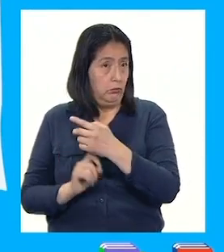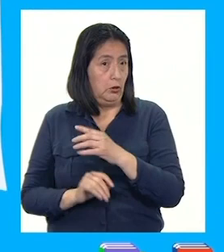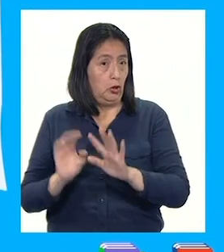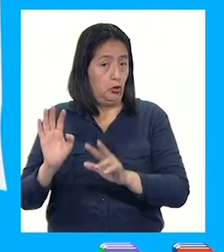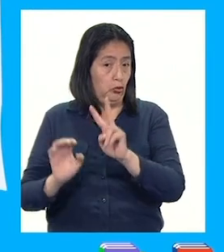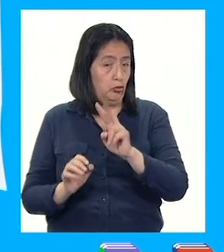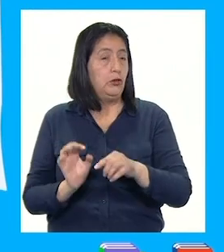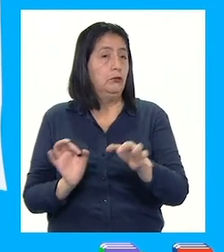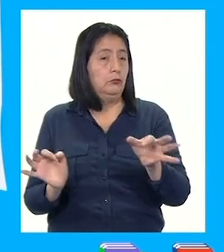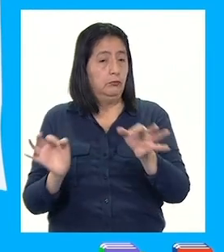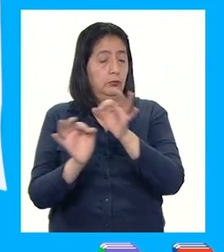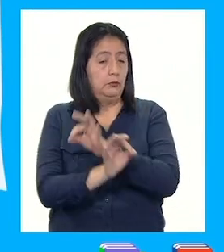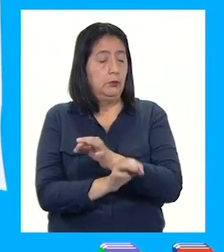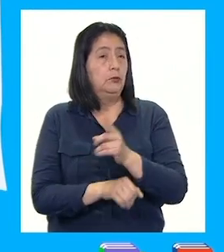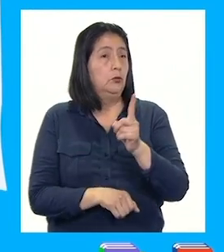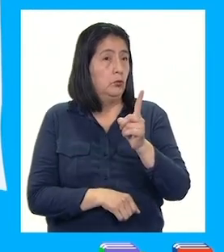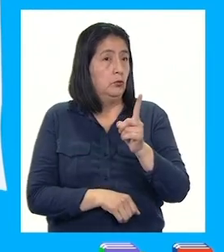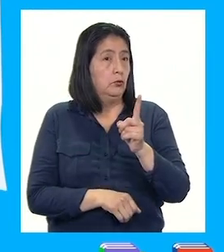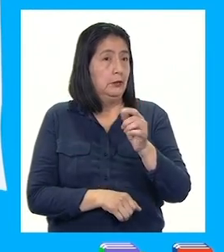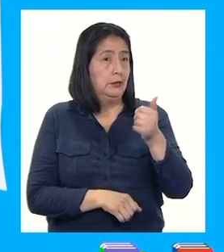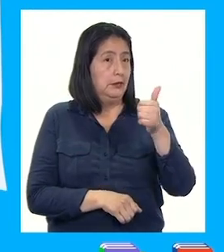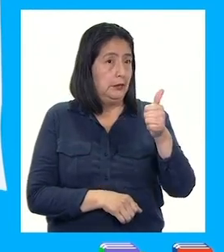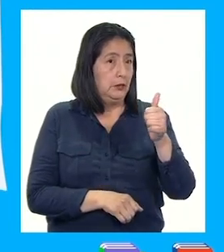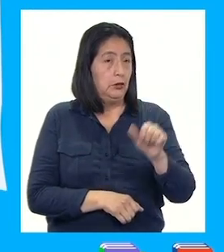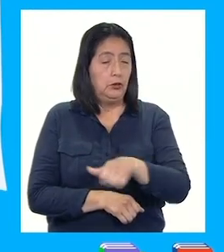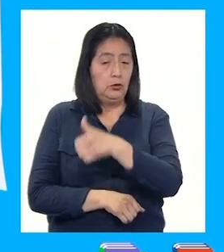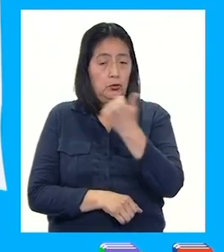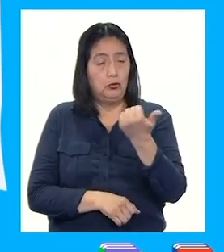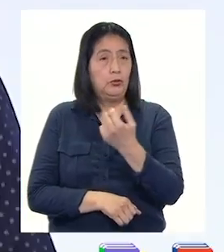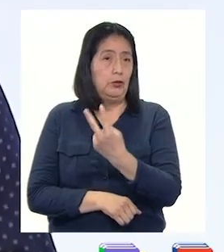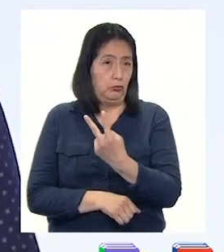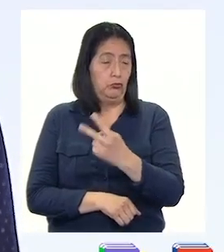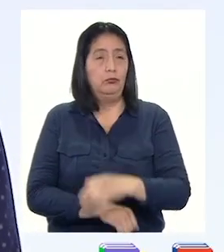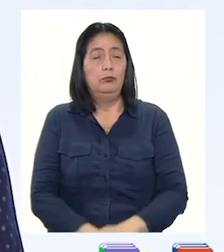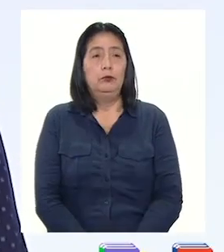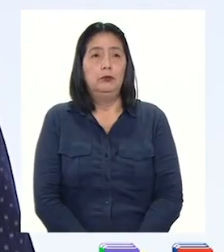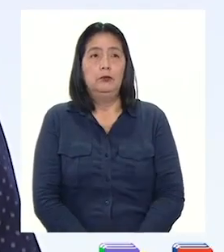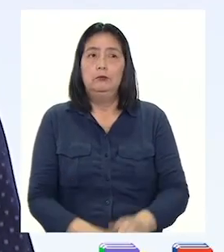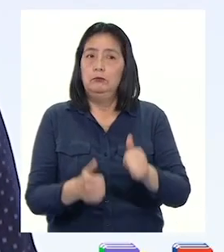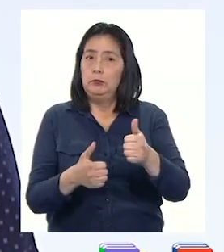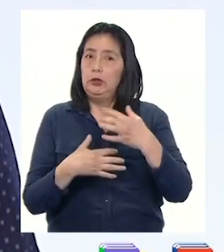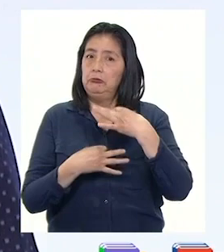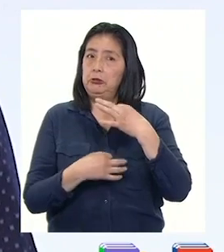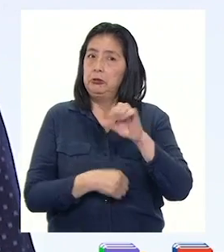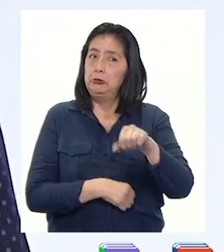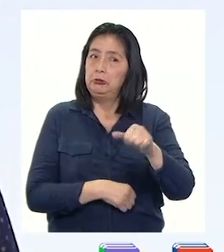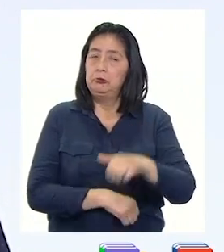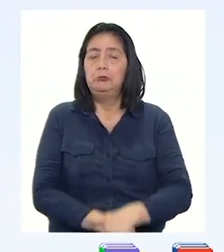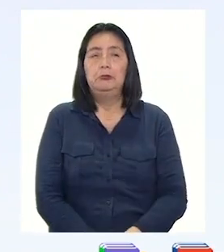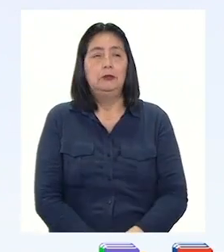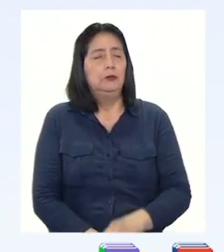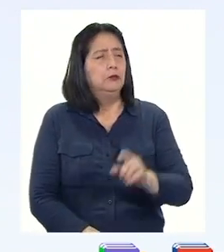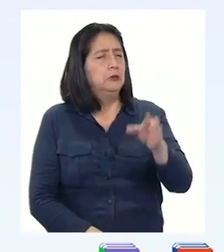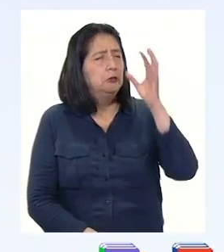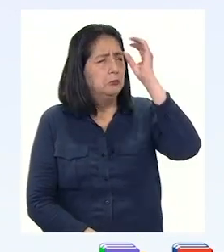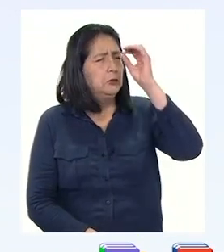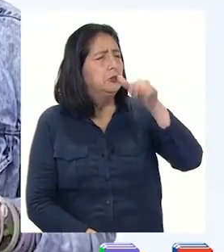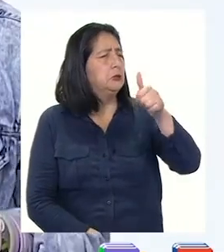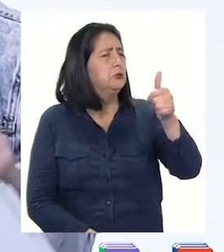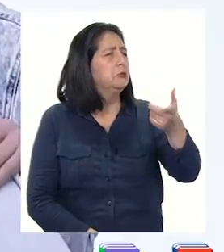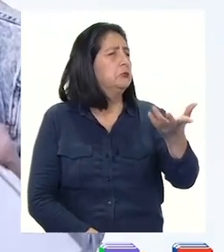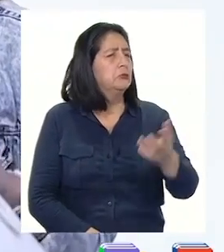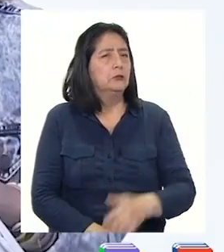sugiere reemplazarlas por una piedrita en el 10 y otra en el 2. ¡Muy interesante! ¿Qué opinan los